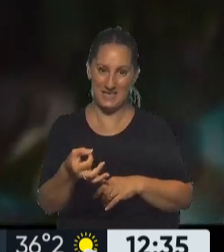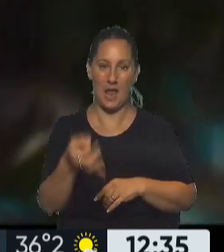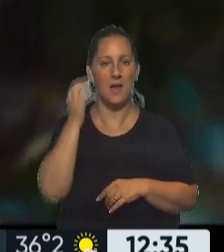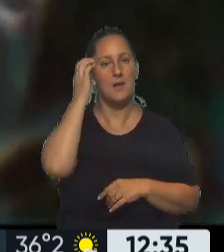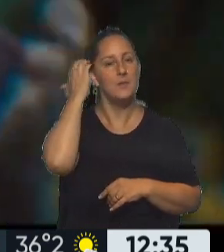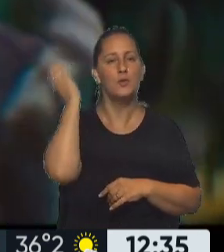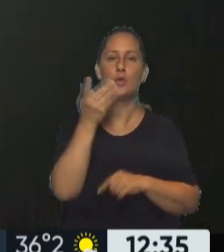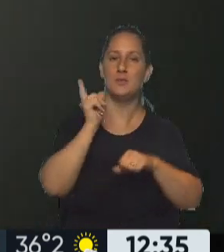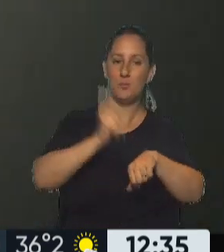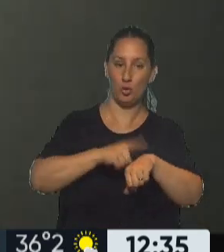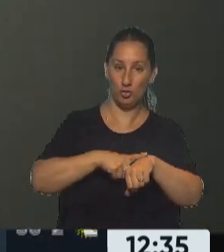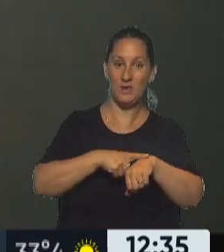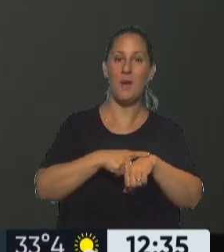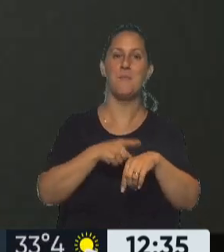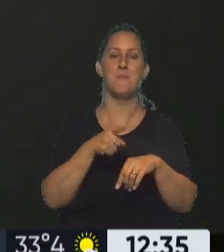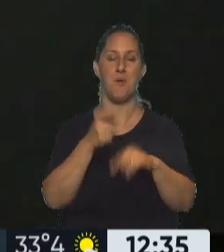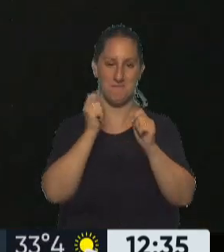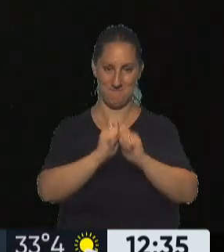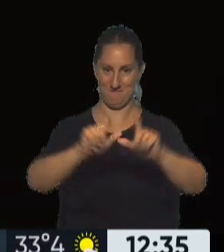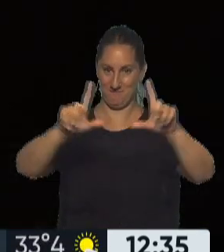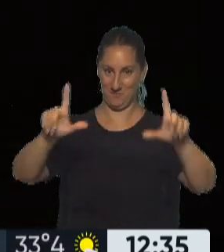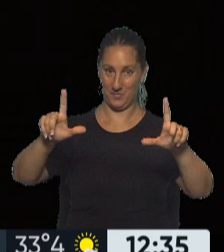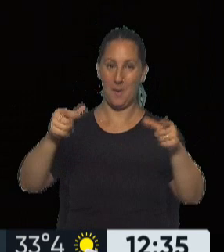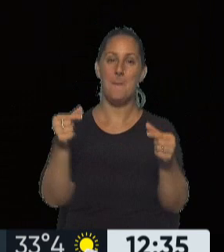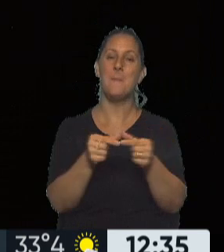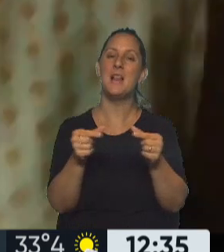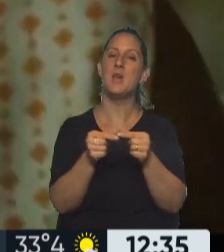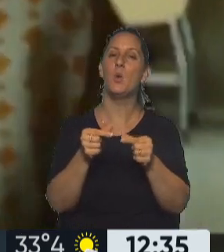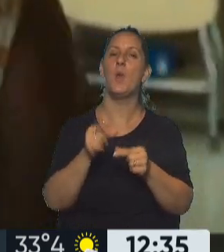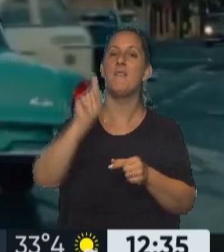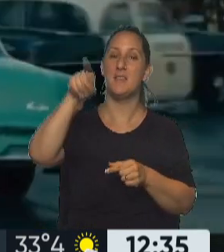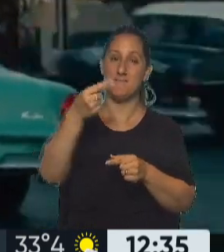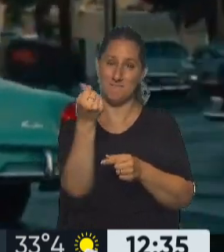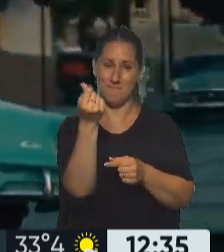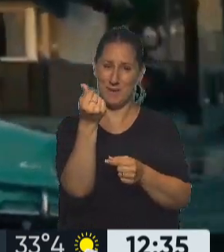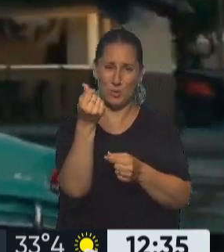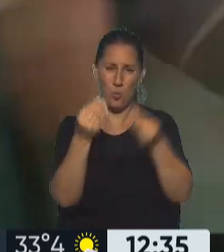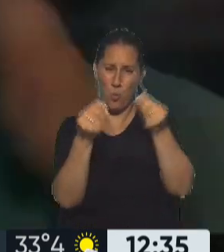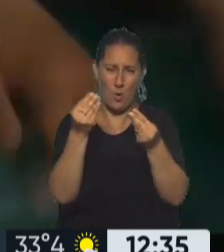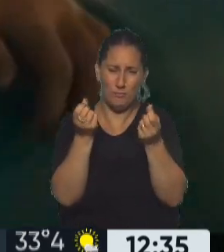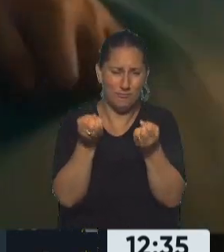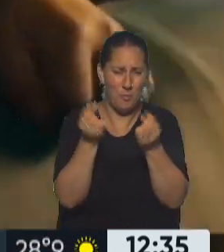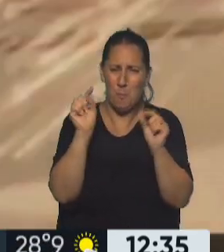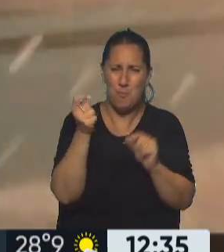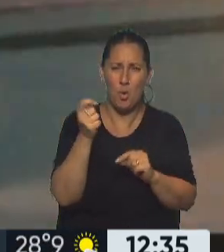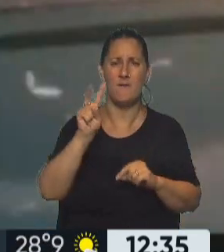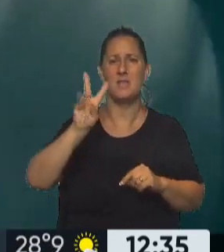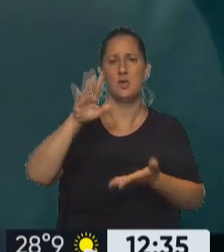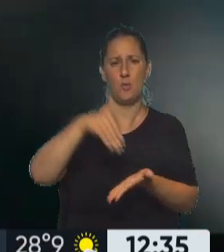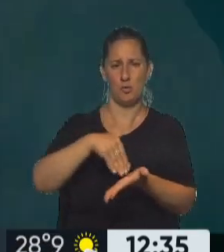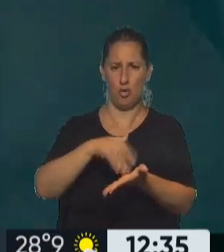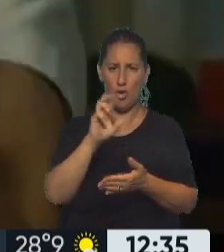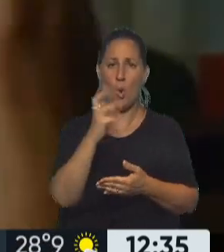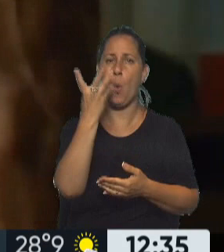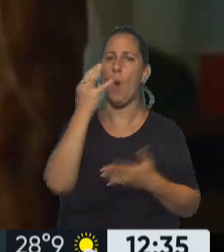Mismo Tiempo, que es la película china que estamos viendo imágenes, película que viene de hacerse con un presupuesto bajísimo, si se quiere, 25 millones de dólares en